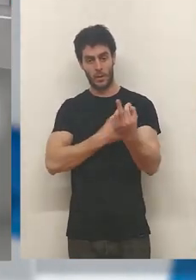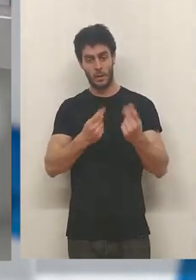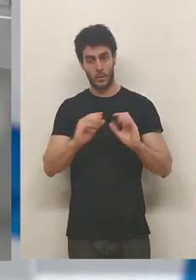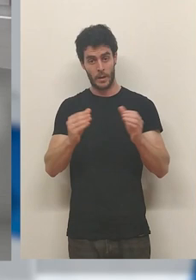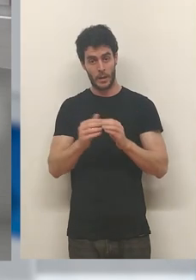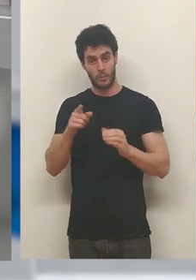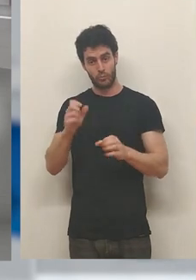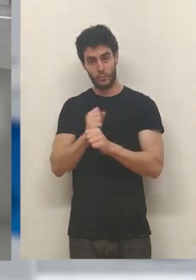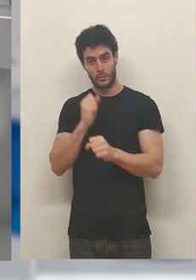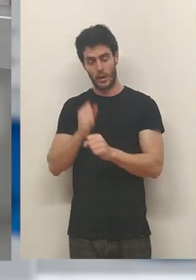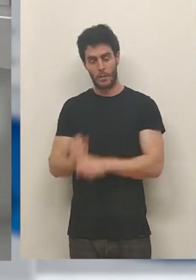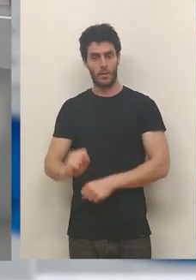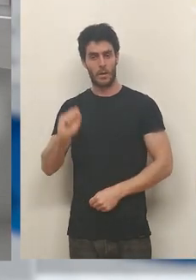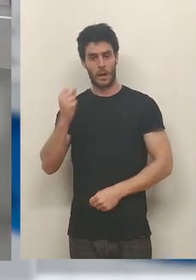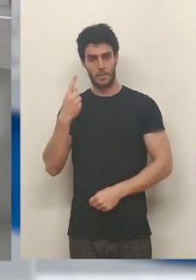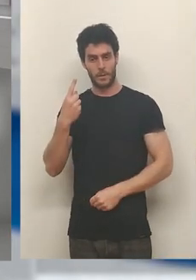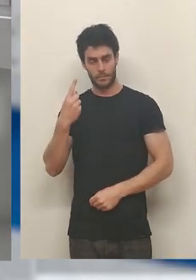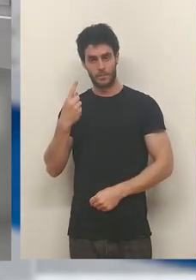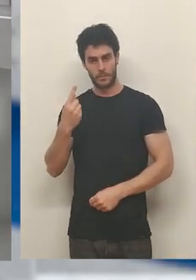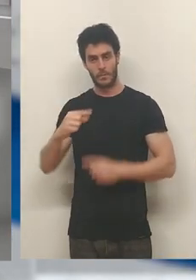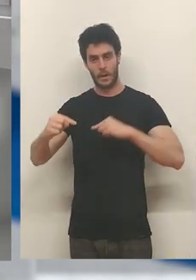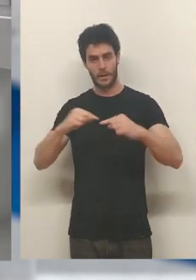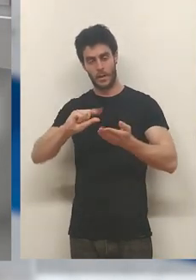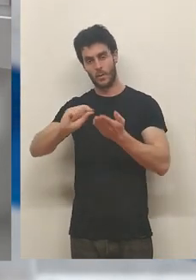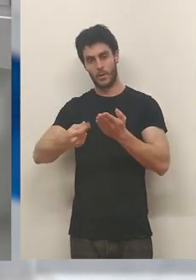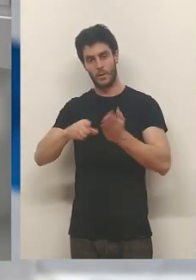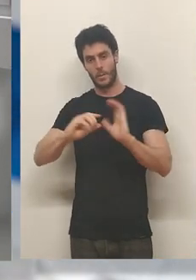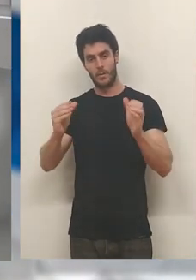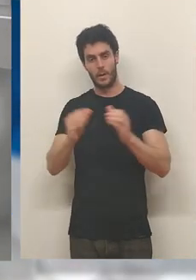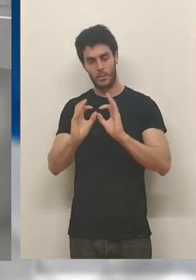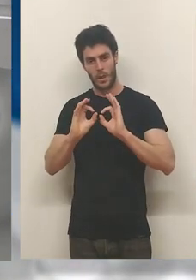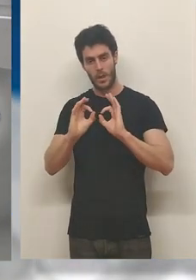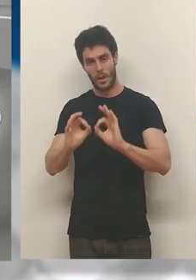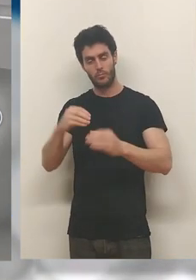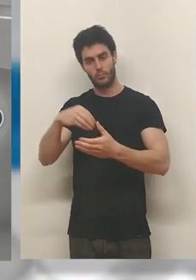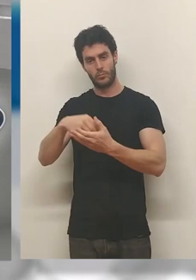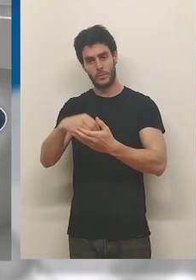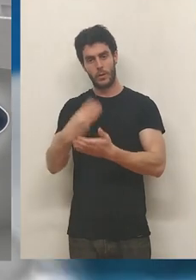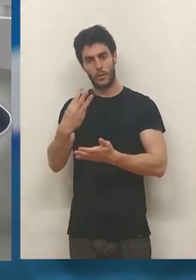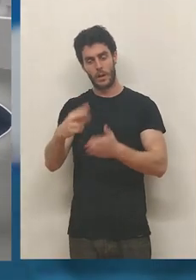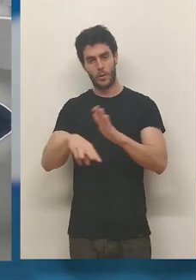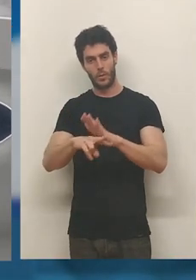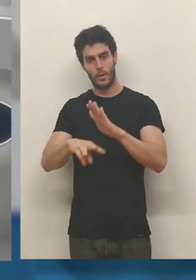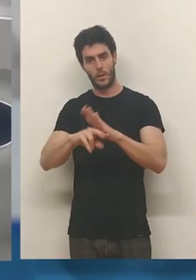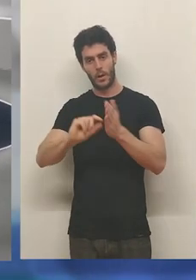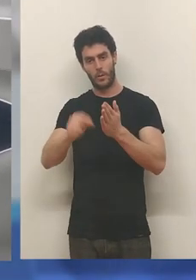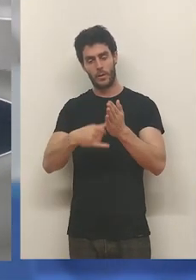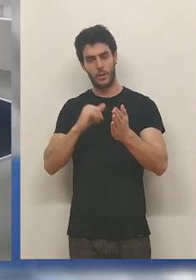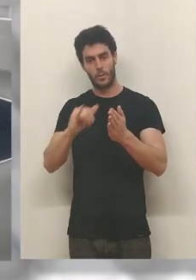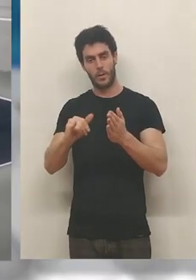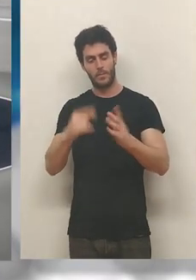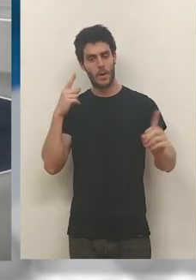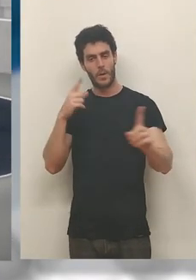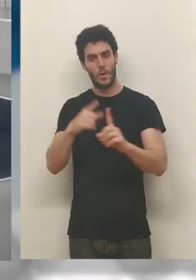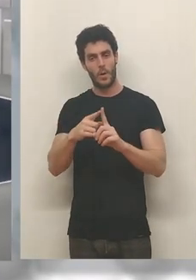La Unión Deportiva Logroñés es el equipo que más trabajo tiene por delante. Contratar a un entrenador y hacer una plantilla en la que solo tres jugadores